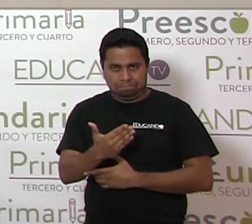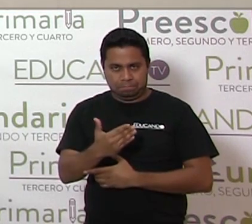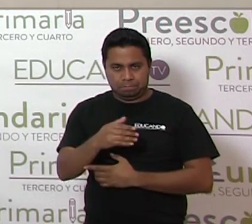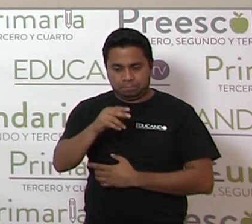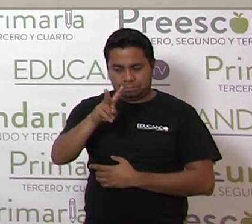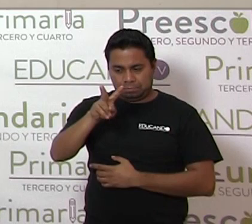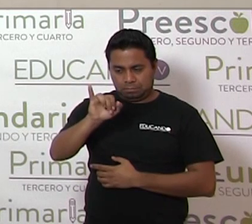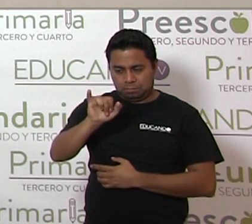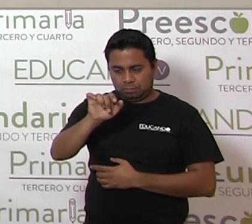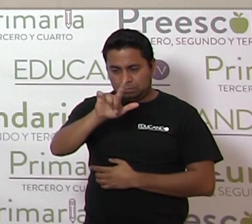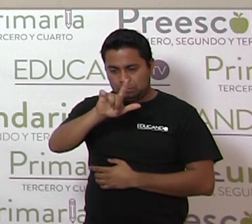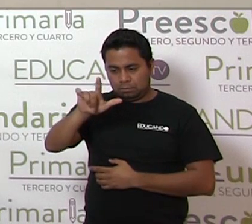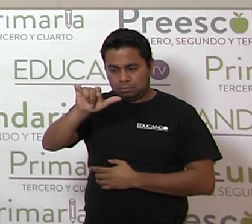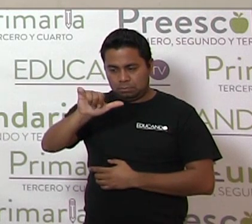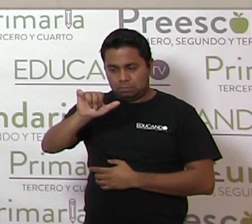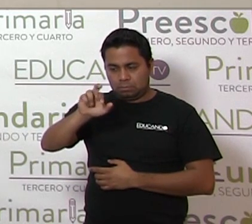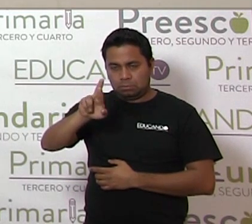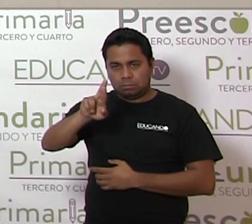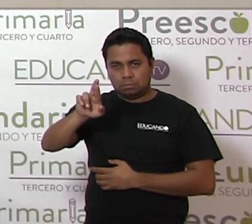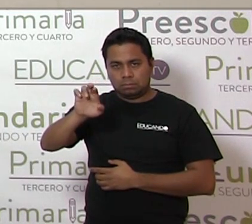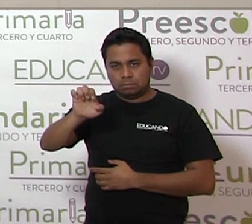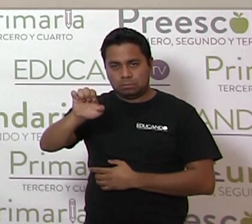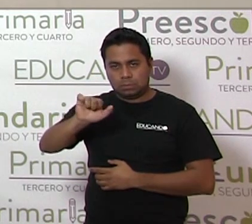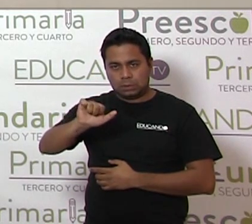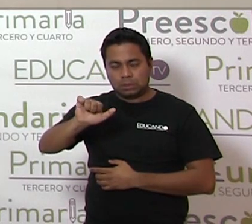bien, Villarreal.